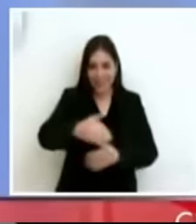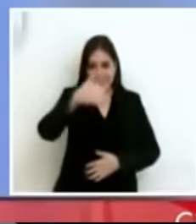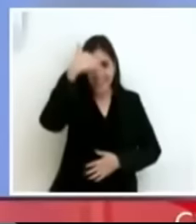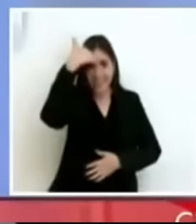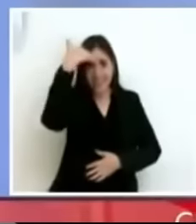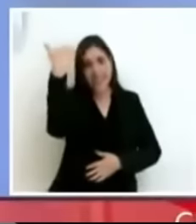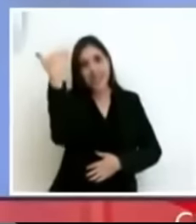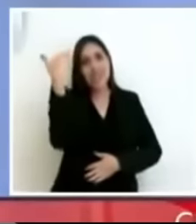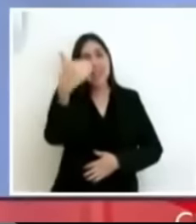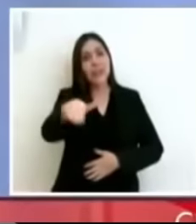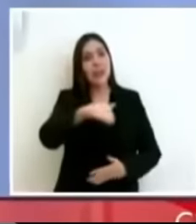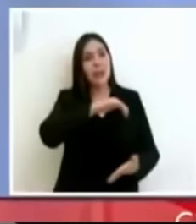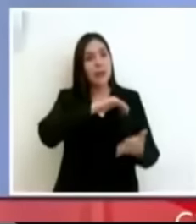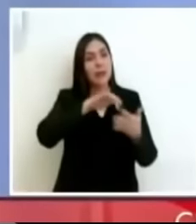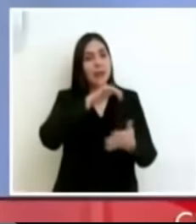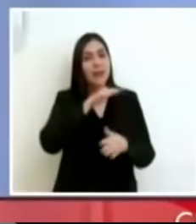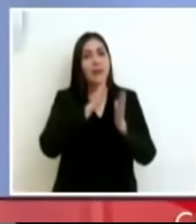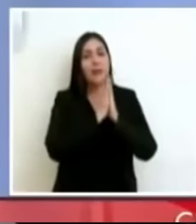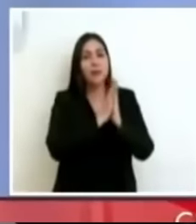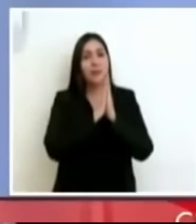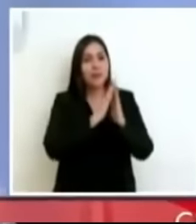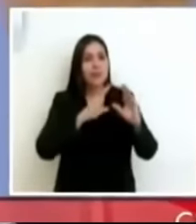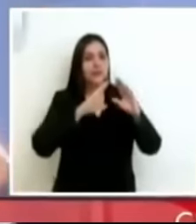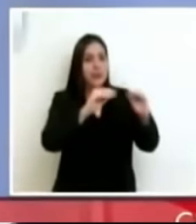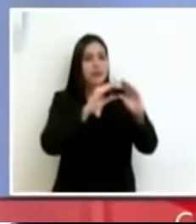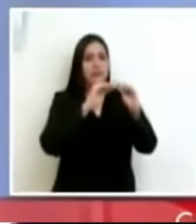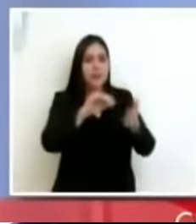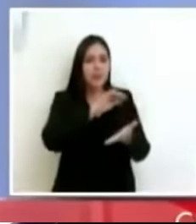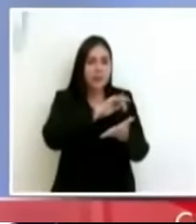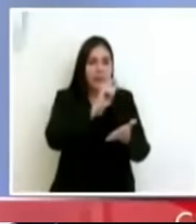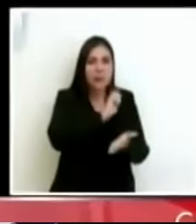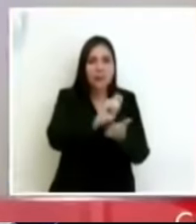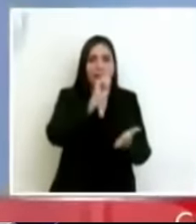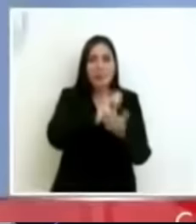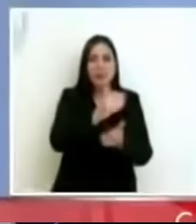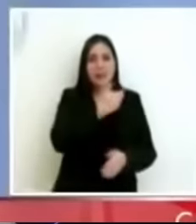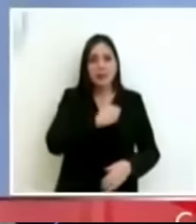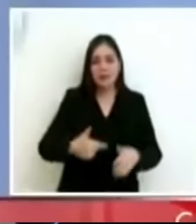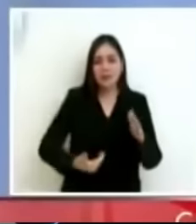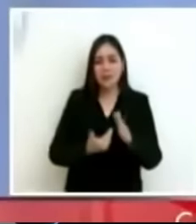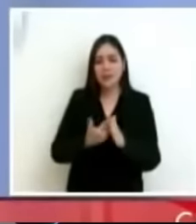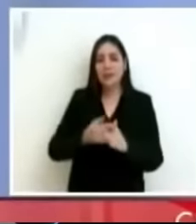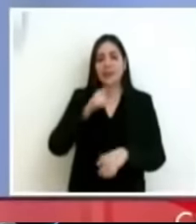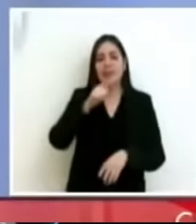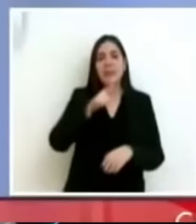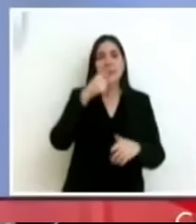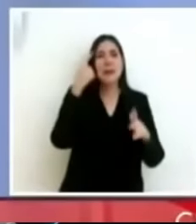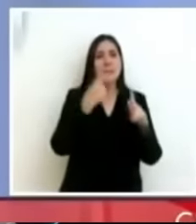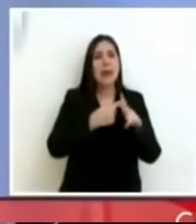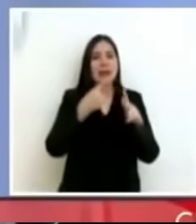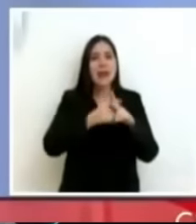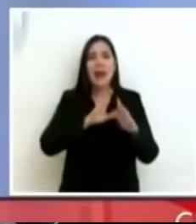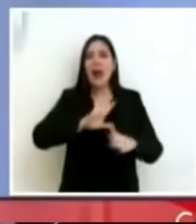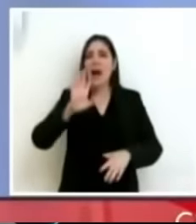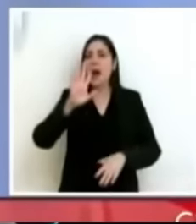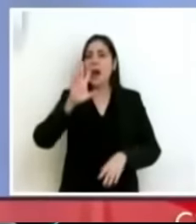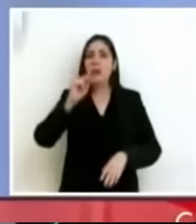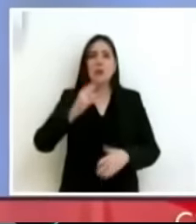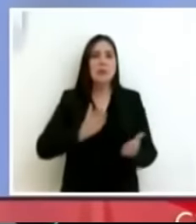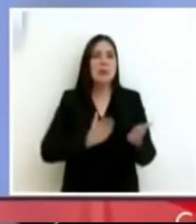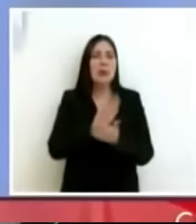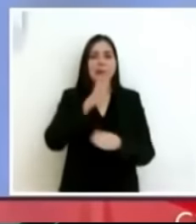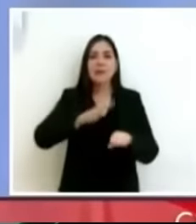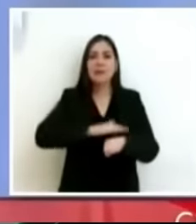al presidente de esta mesa. Ya está reprobado en matemáticas. ¡Qué bueno que leyó bien! Le